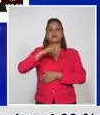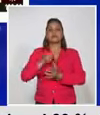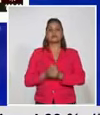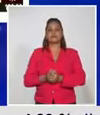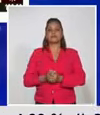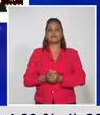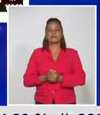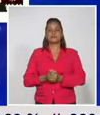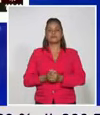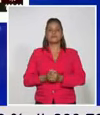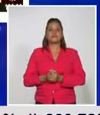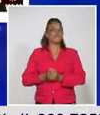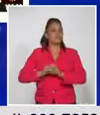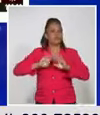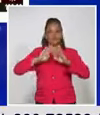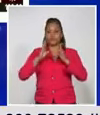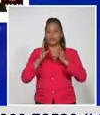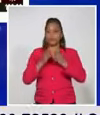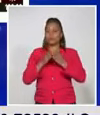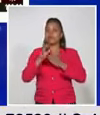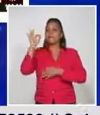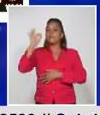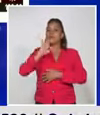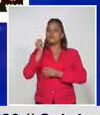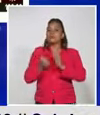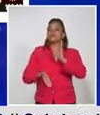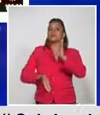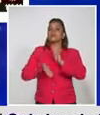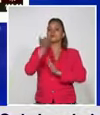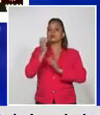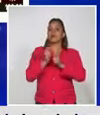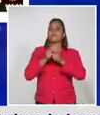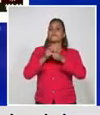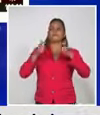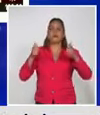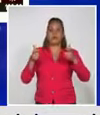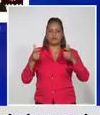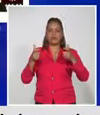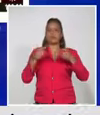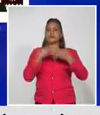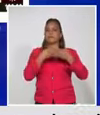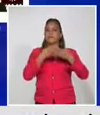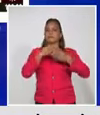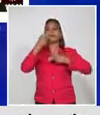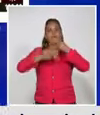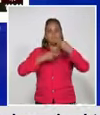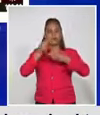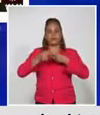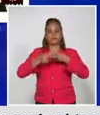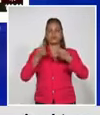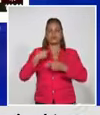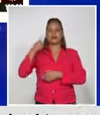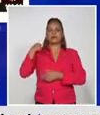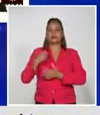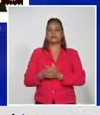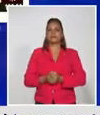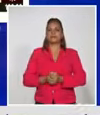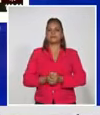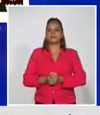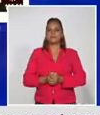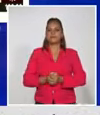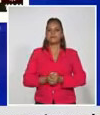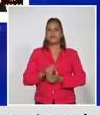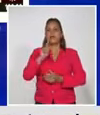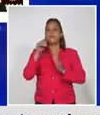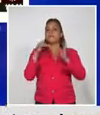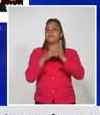con los mayores porcientos de muestras procesadas en el día de ayer. Los 1.066 casos que